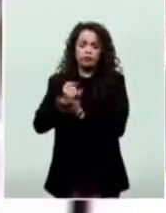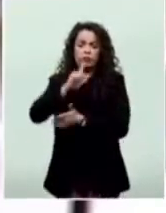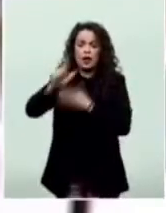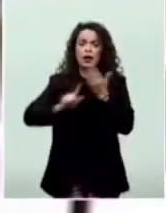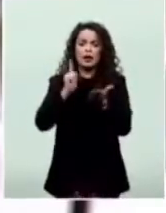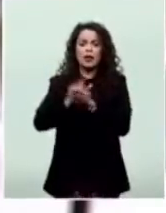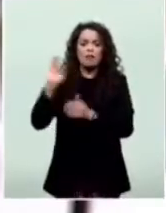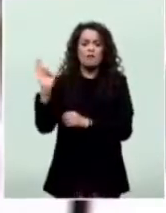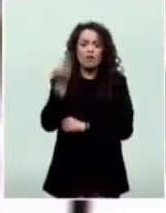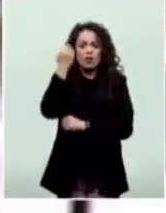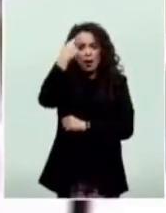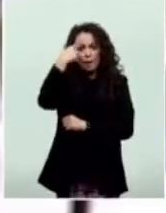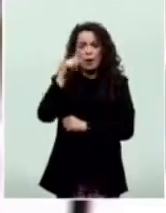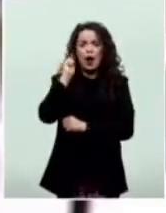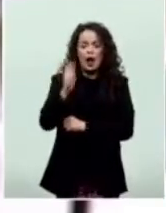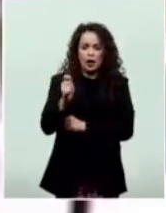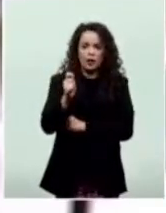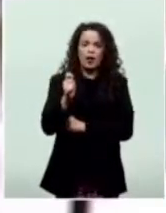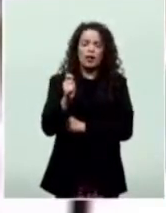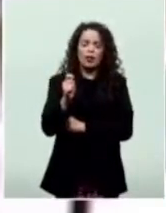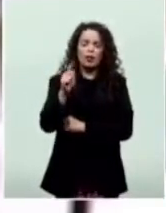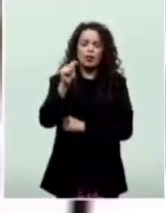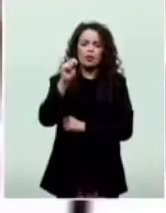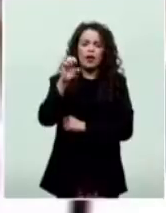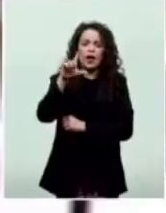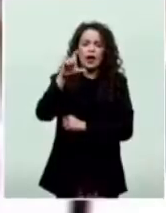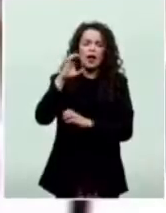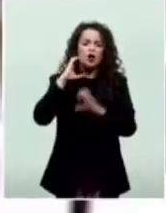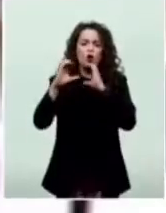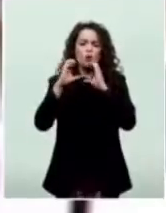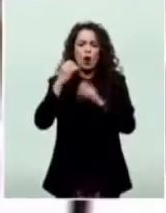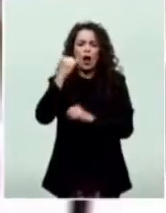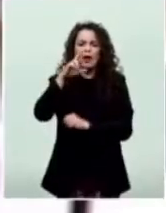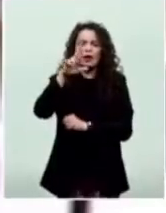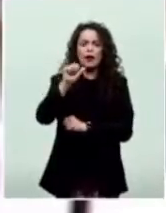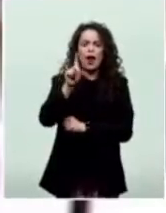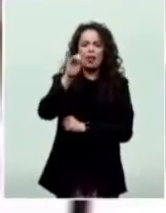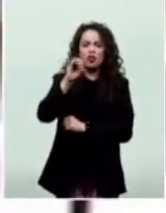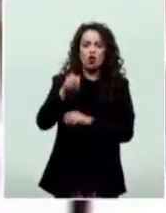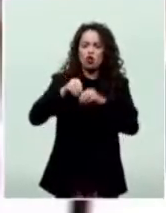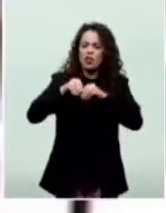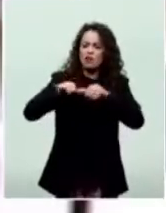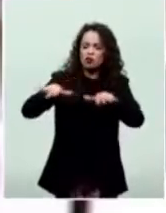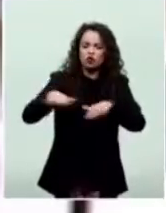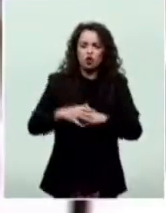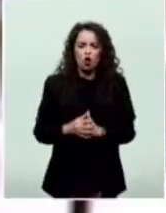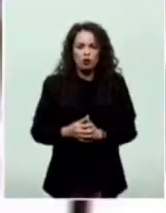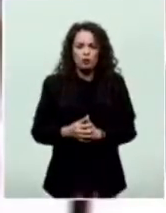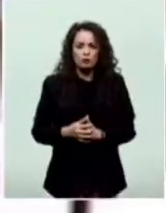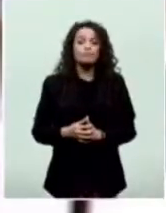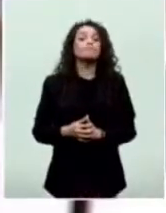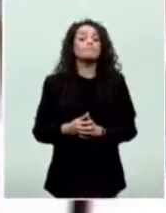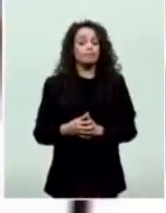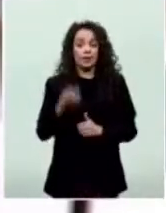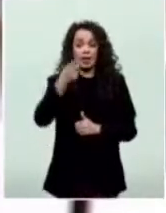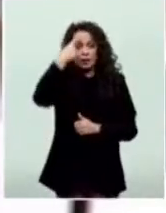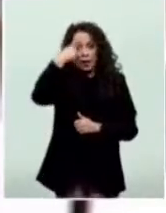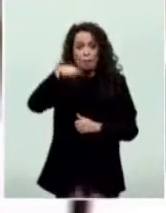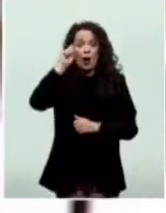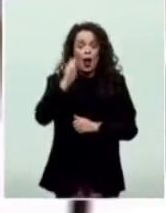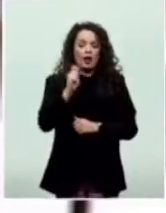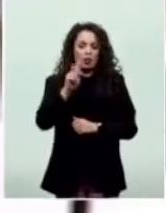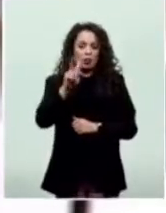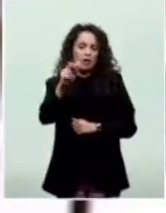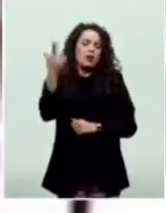de Telecomunicaciones y Radiodifusión. ¿Cuáles serán los alcances que se tendrá precisamente para la televisión y para la